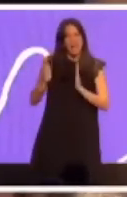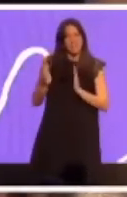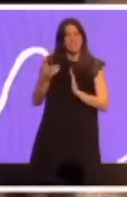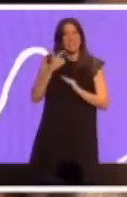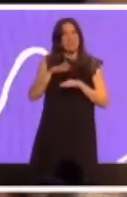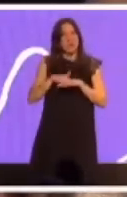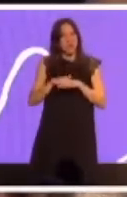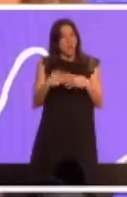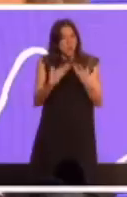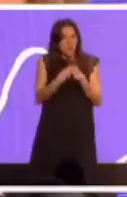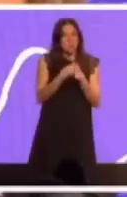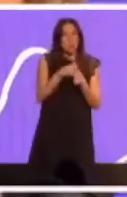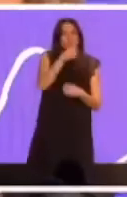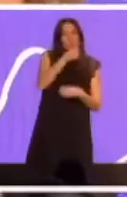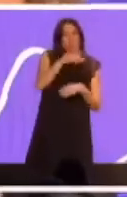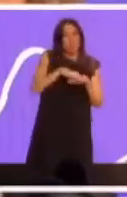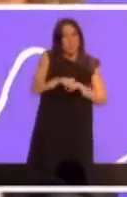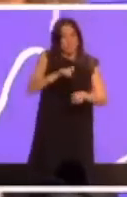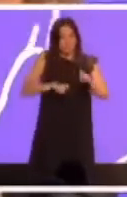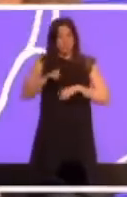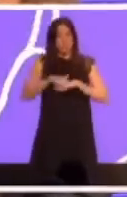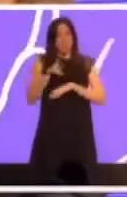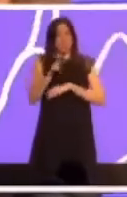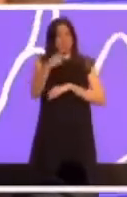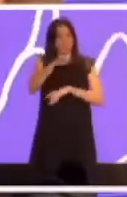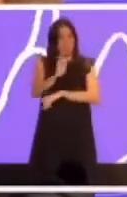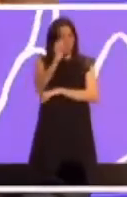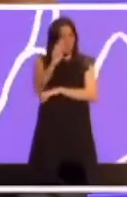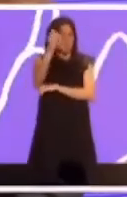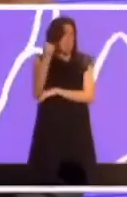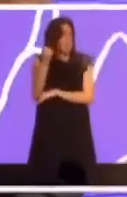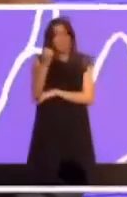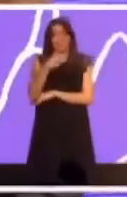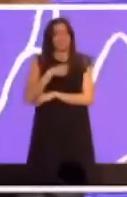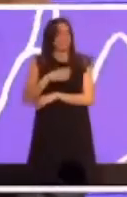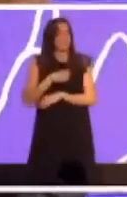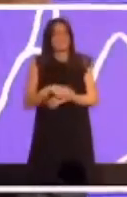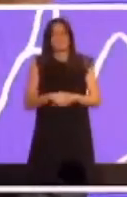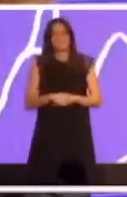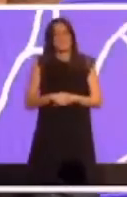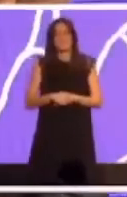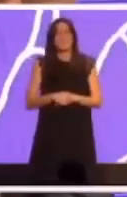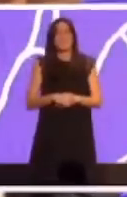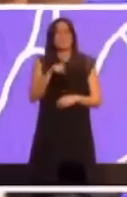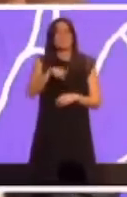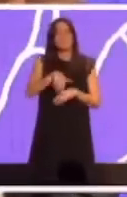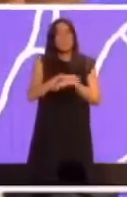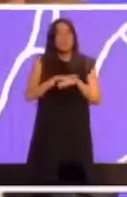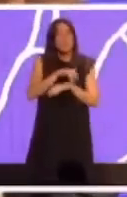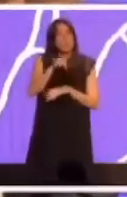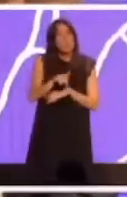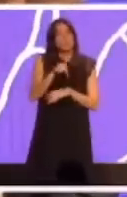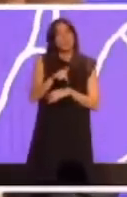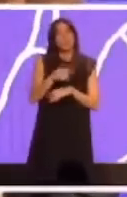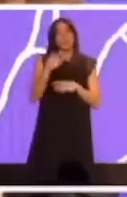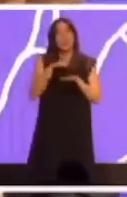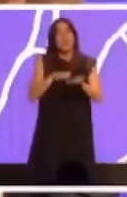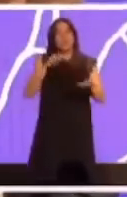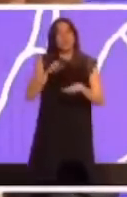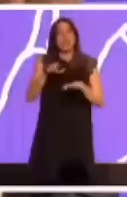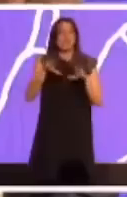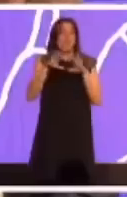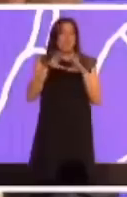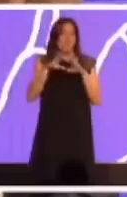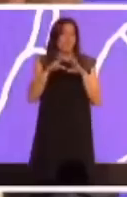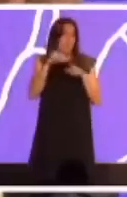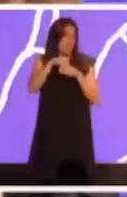socialista para retroceder en los derechos que hemos conquistado en esta legislatura este gobierno y la mayoría feminista del